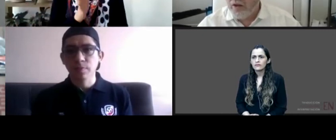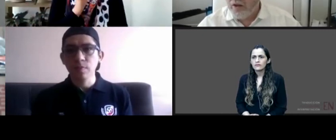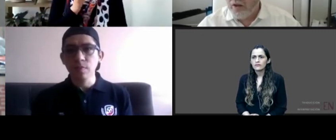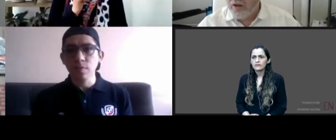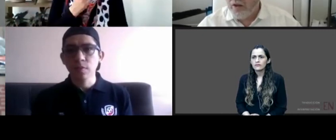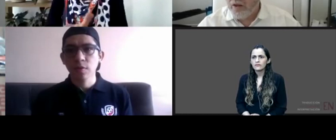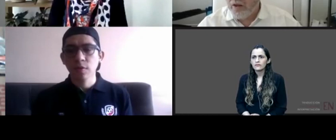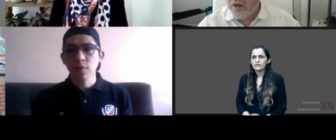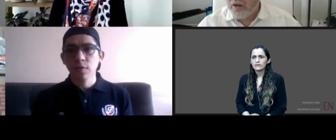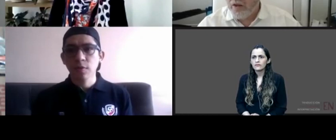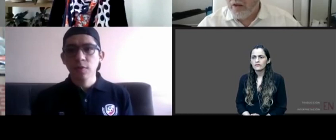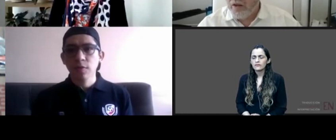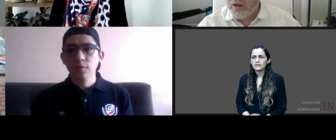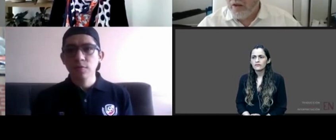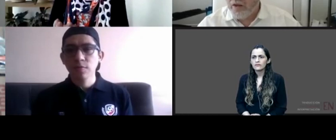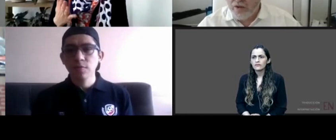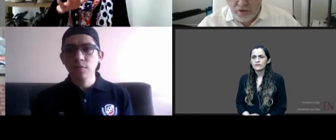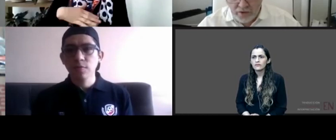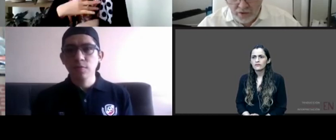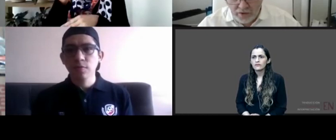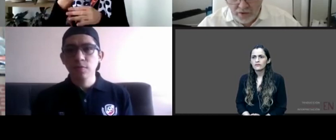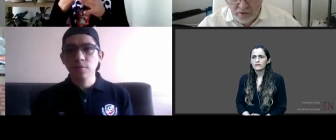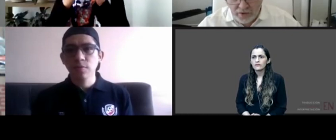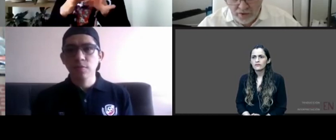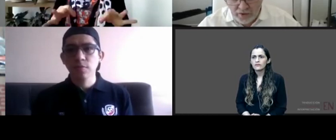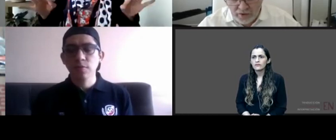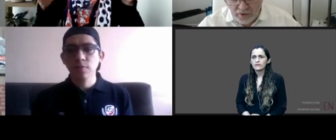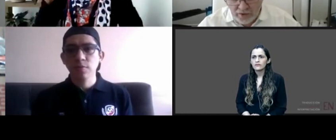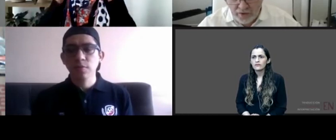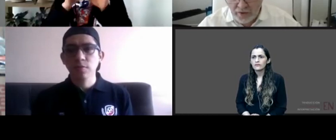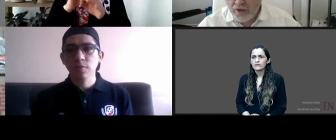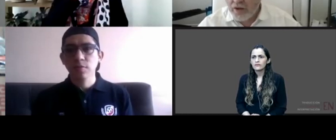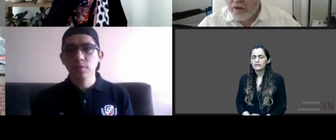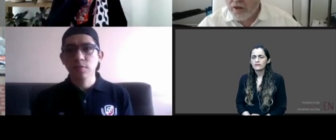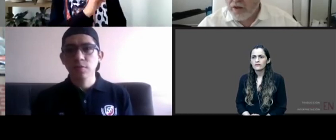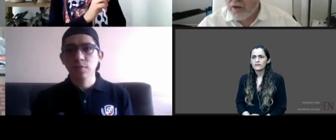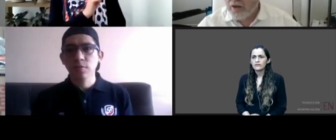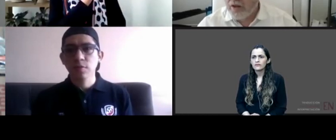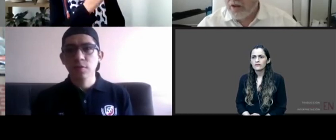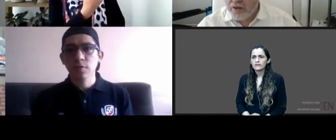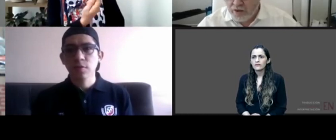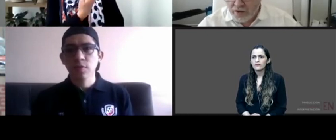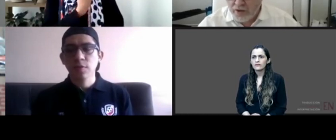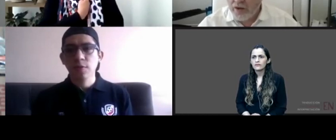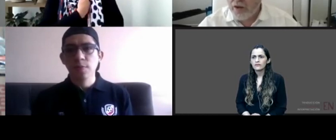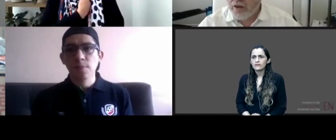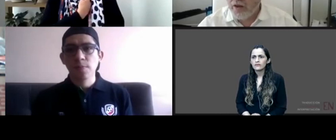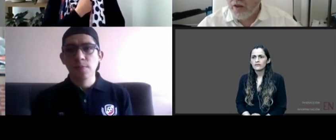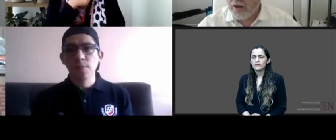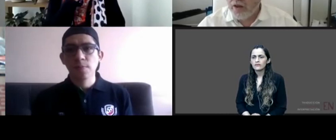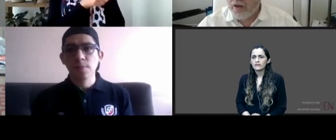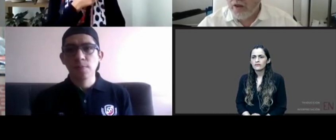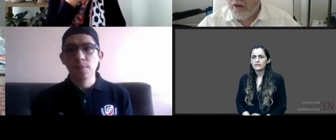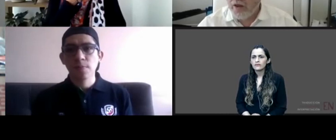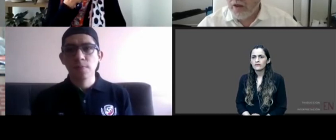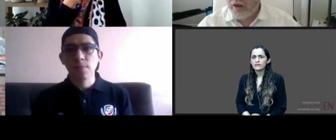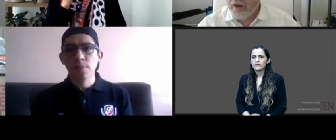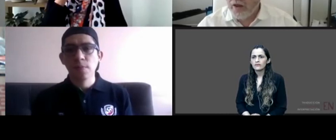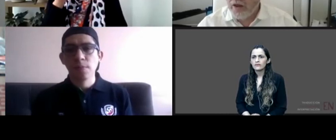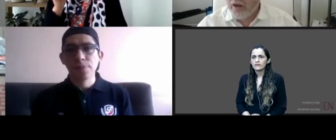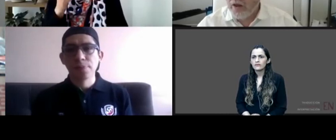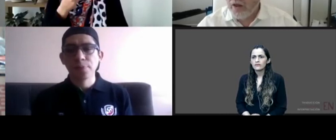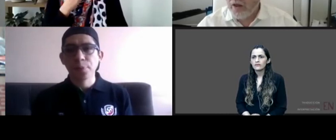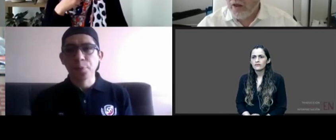ellos podrían expresar sus opiniones, sus decisiones, qué están sintiendo, como una comunicación mucho